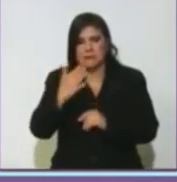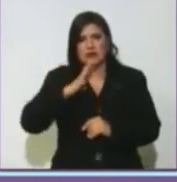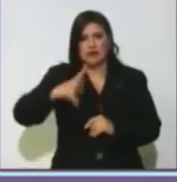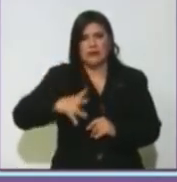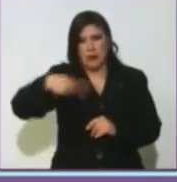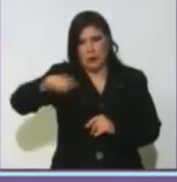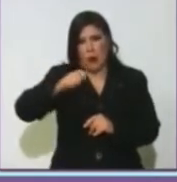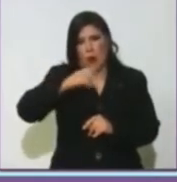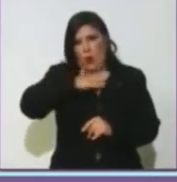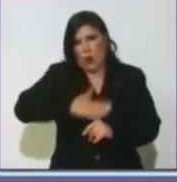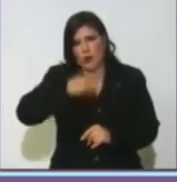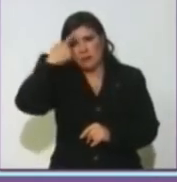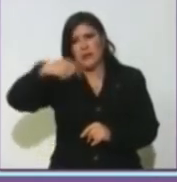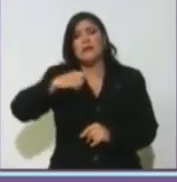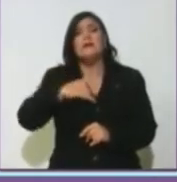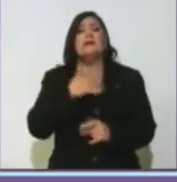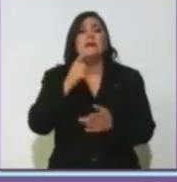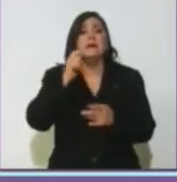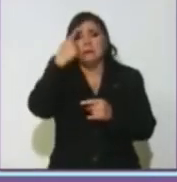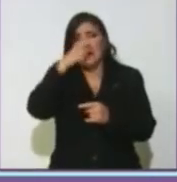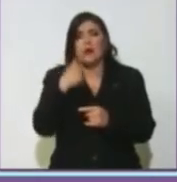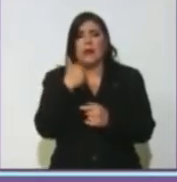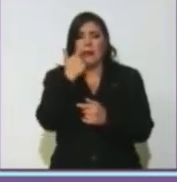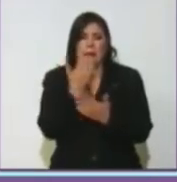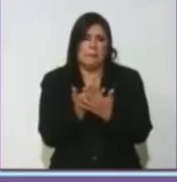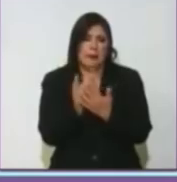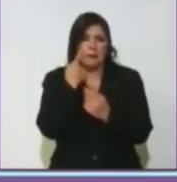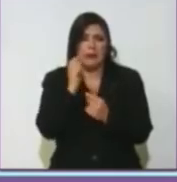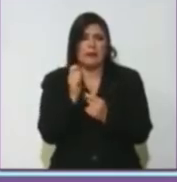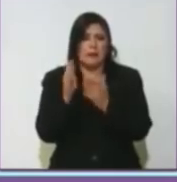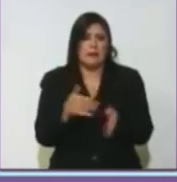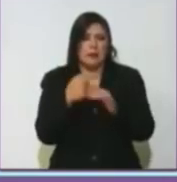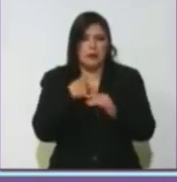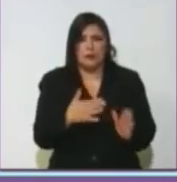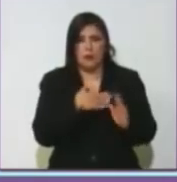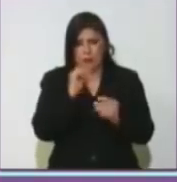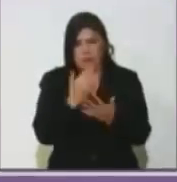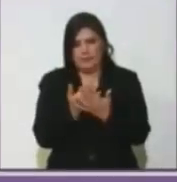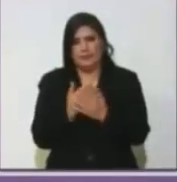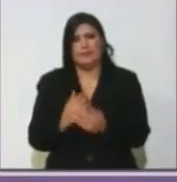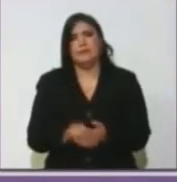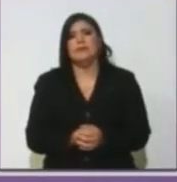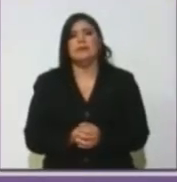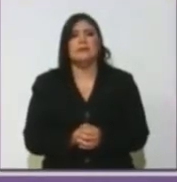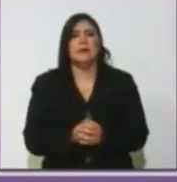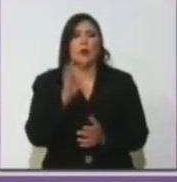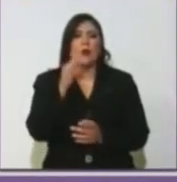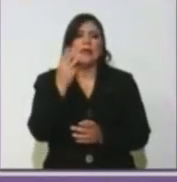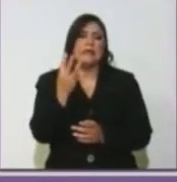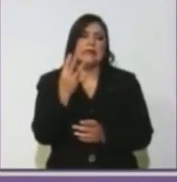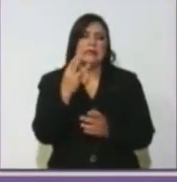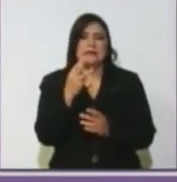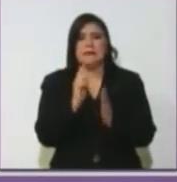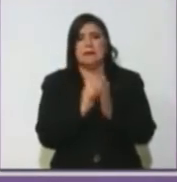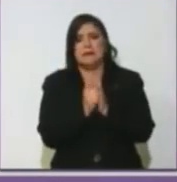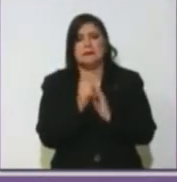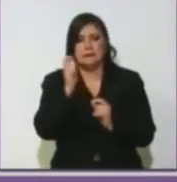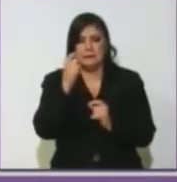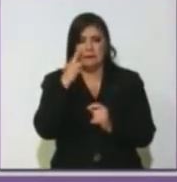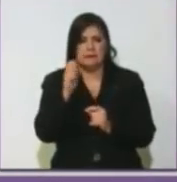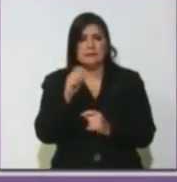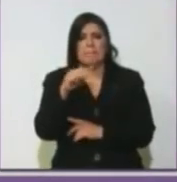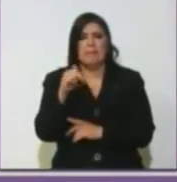a lograr avanzar quiero reservarlo para el siguiente momento el último de mis compromisos gracias 43 segundos de tiempo adelante marco